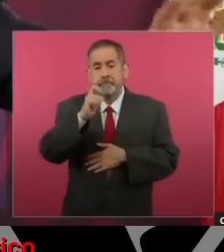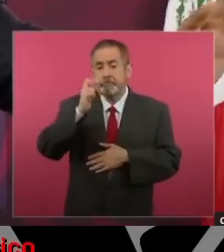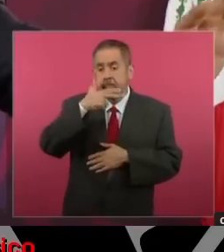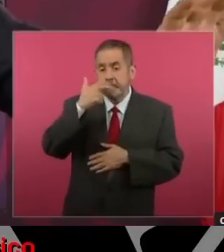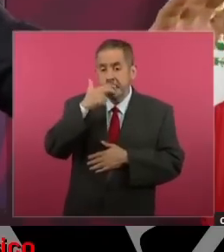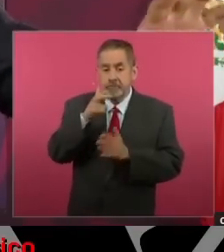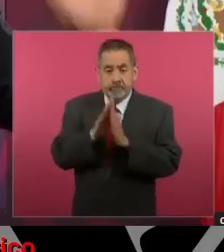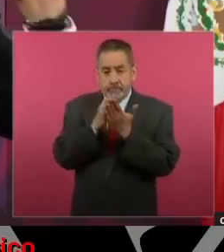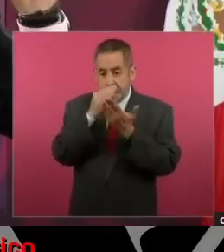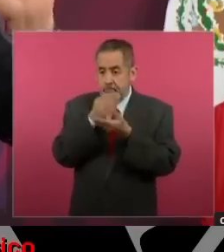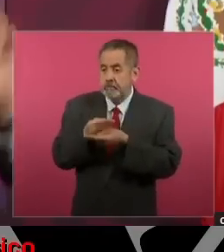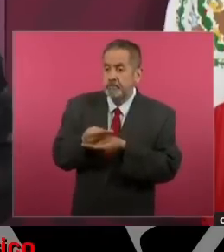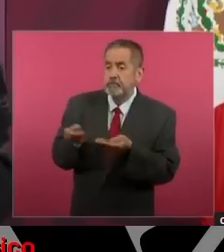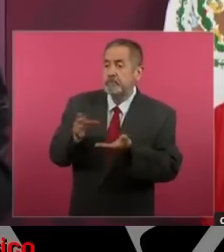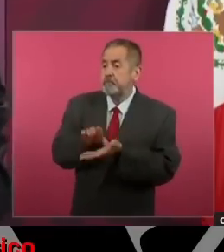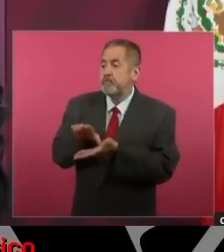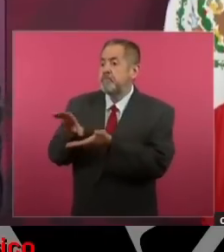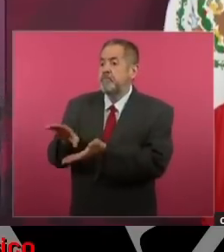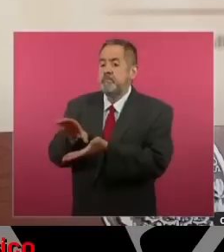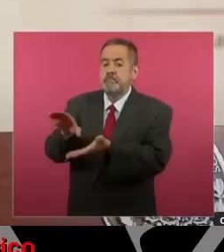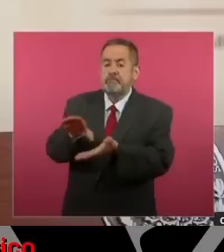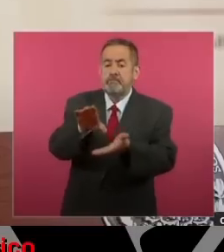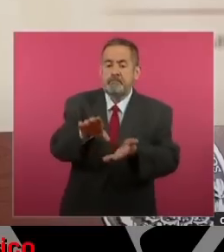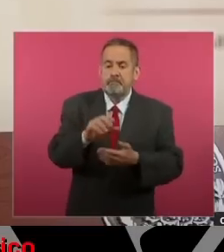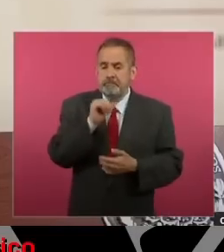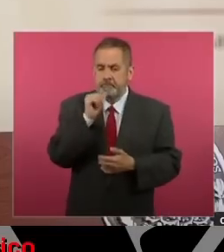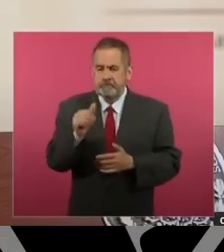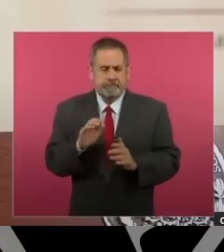libros a las escuelas